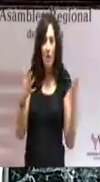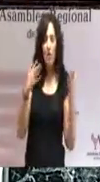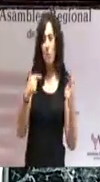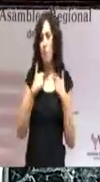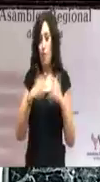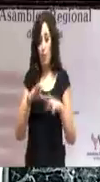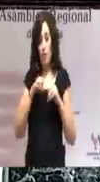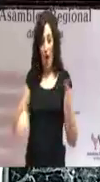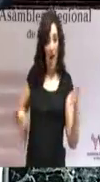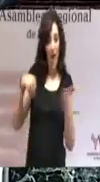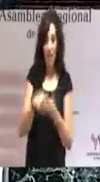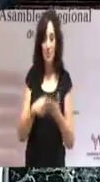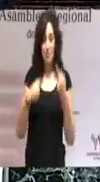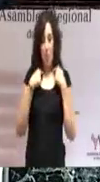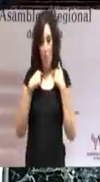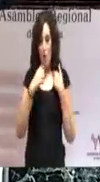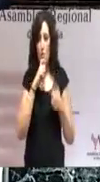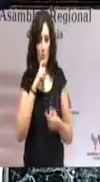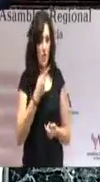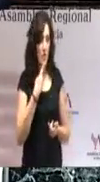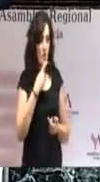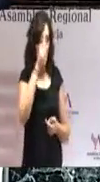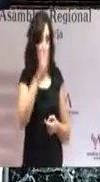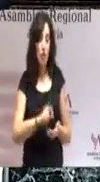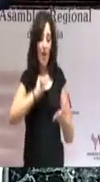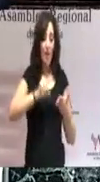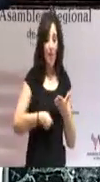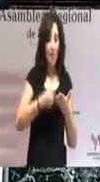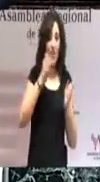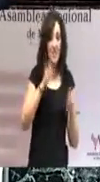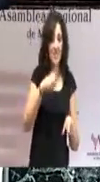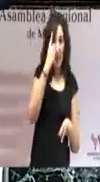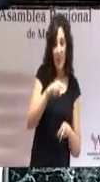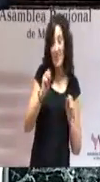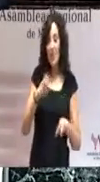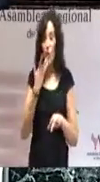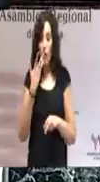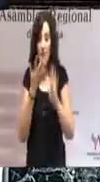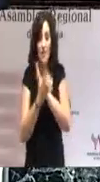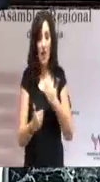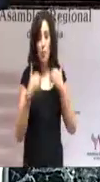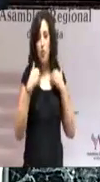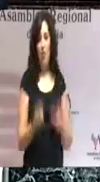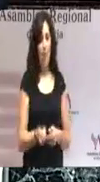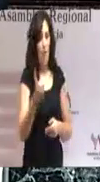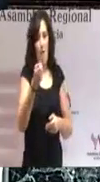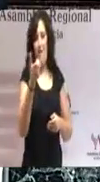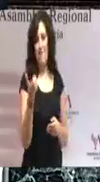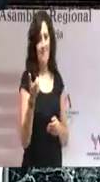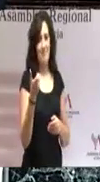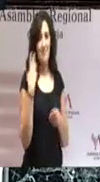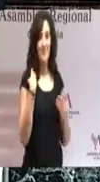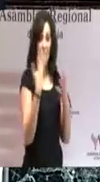posesión en esta Asamblea. El que firma sin saber o conocer, poca responsabilidad puede tener. Y usted